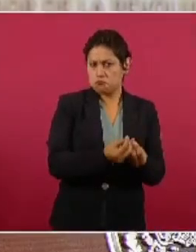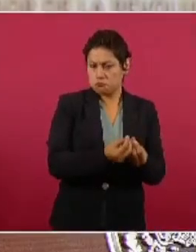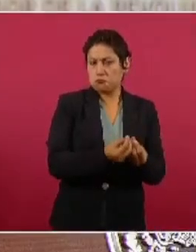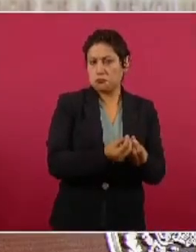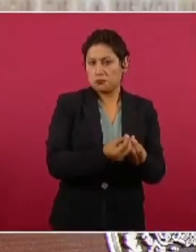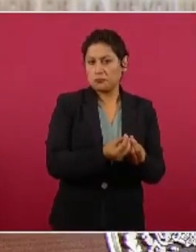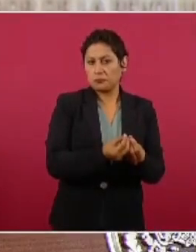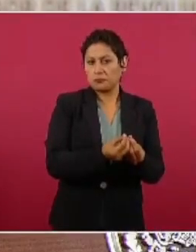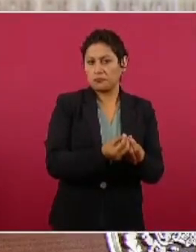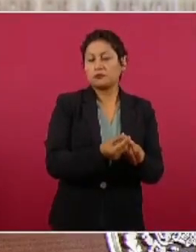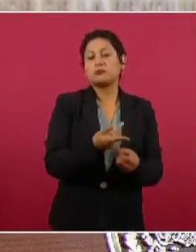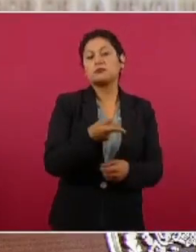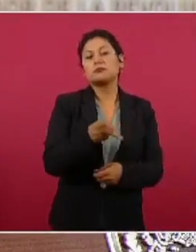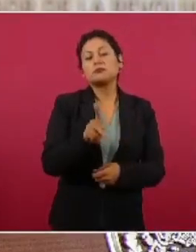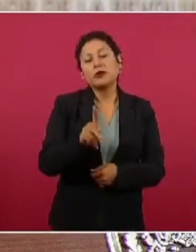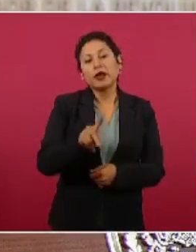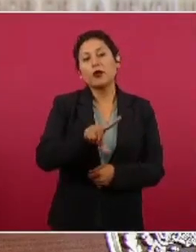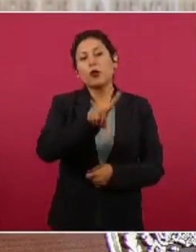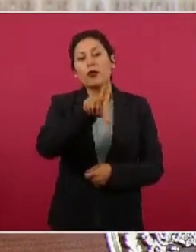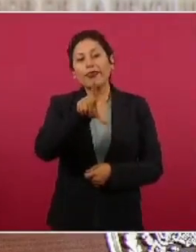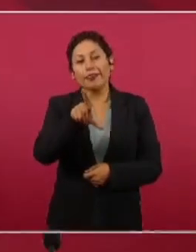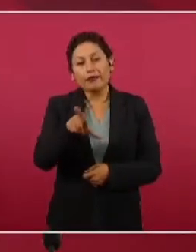pero cae en desgracia